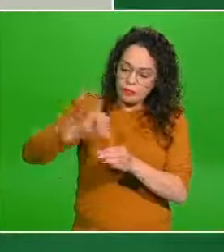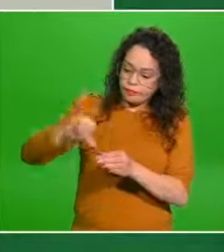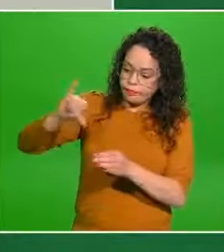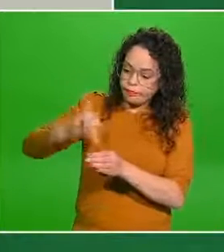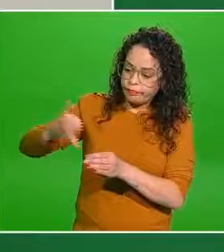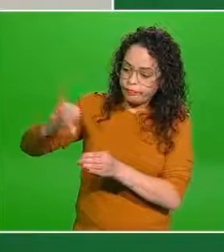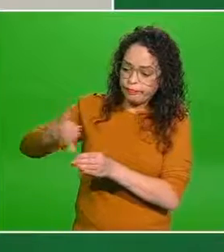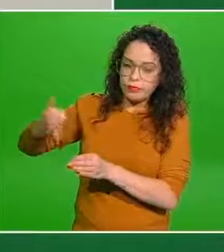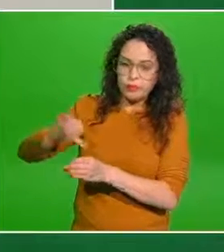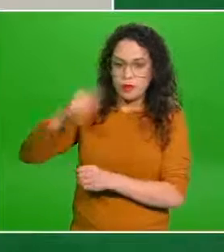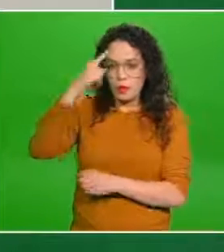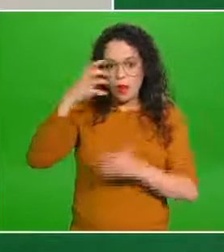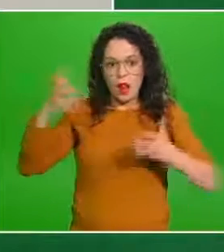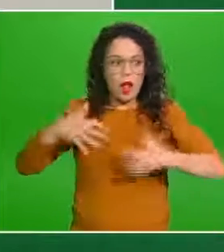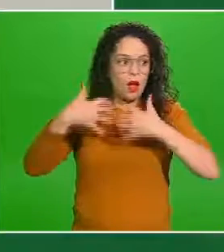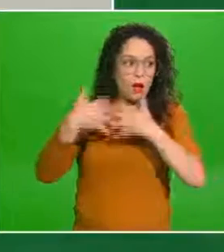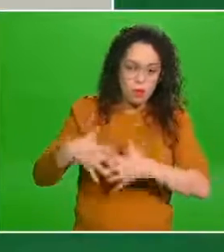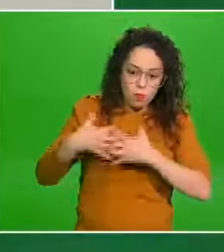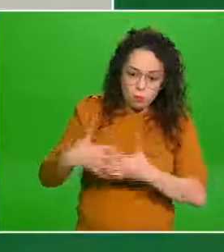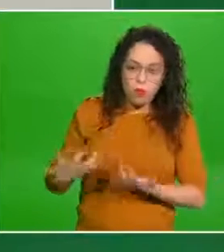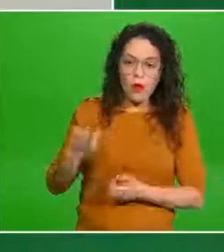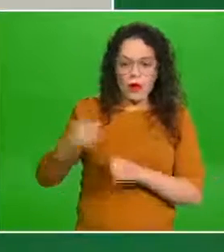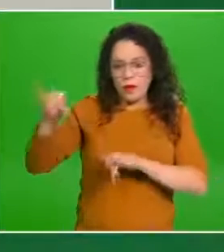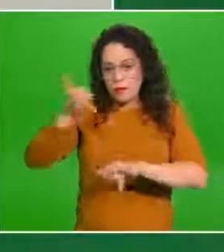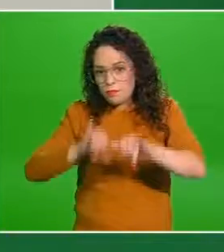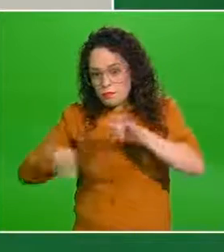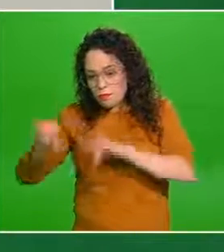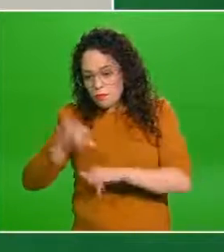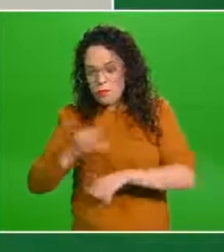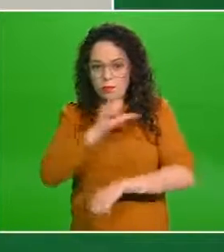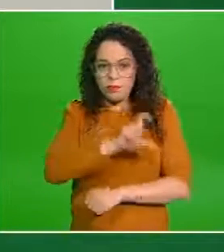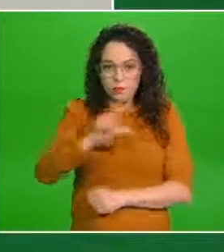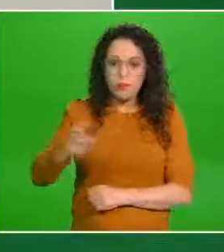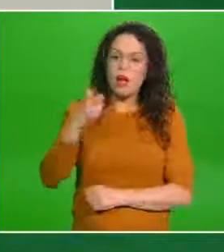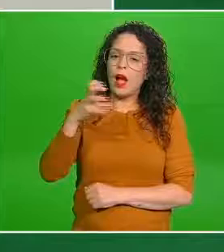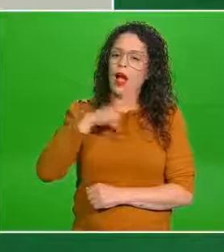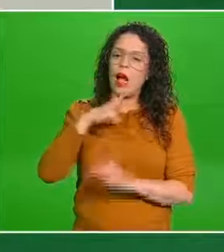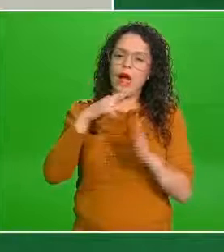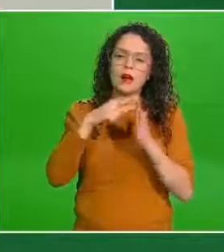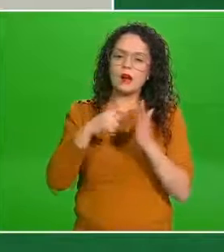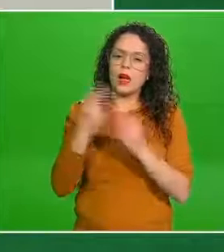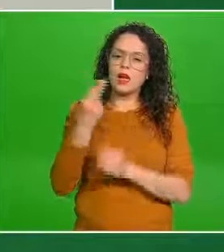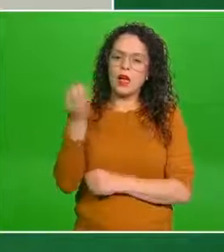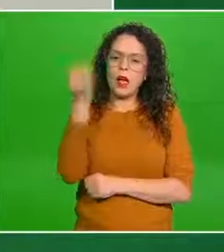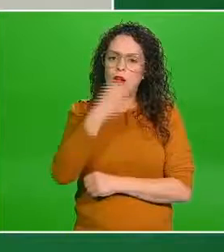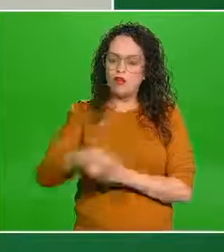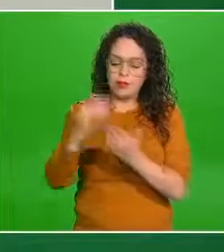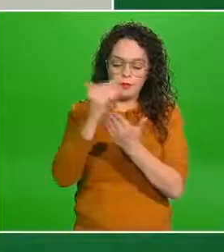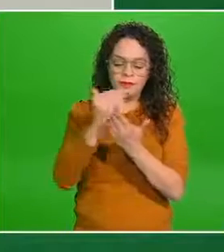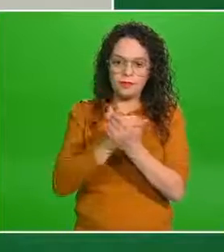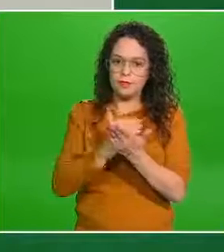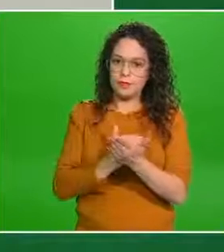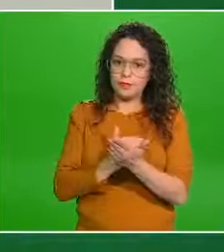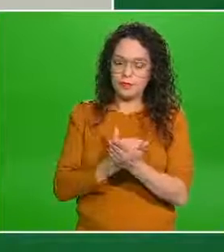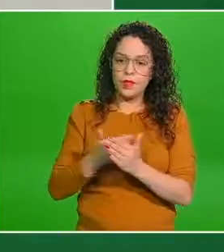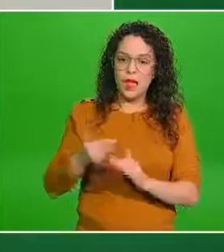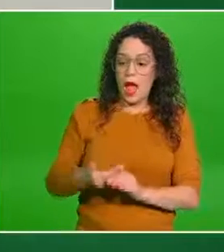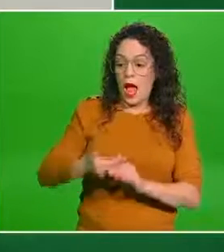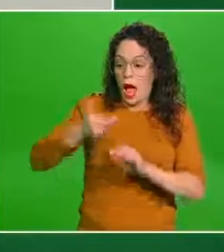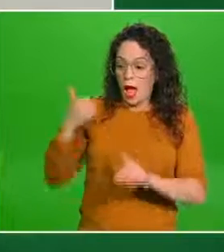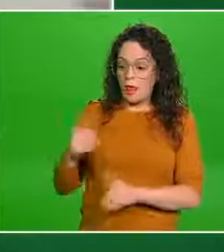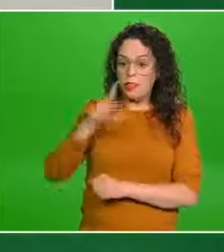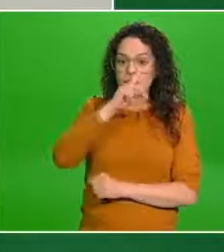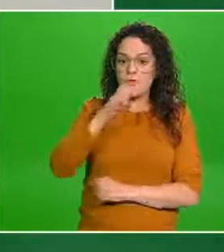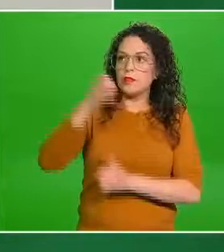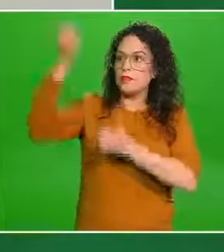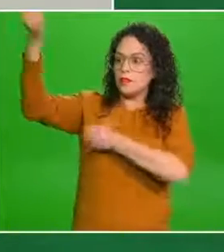la producción, y entonces, por lo tanto, hay toda una serie de requerimientos que se necesitan cumplir antes que las dosis que llegan a